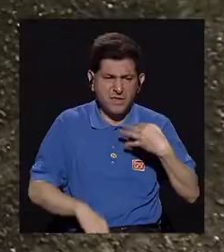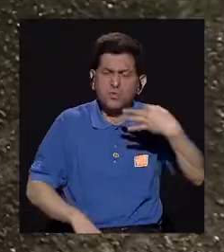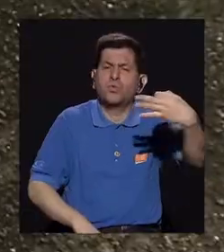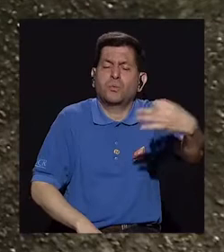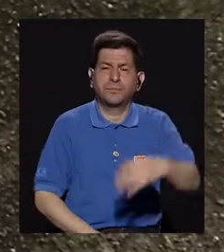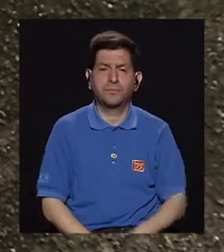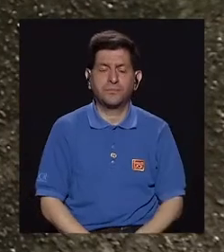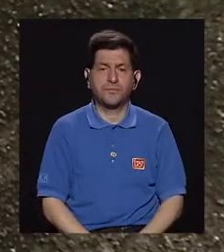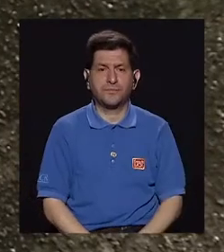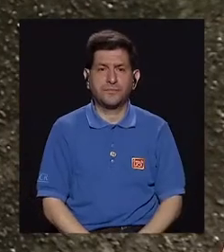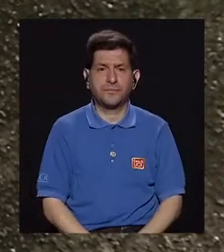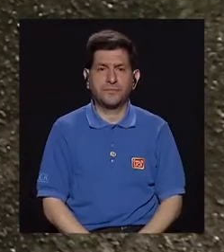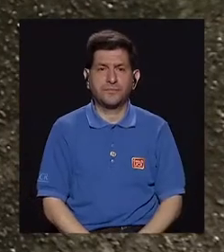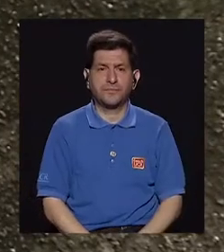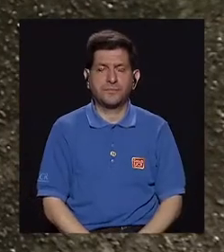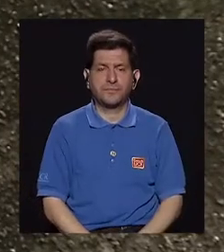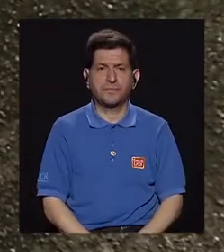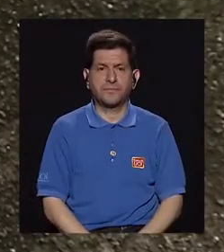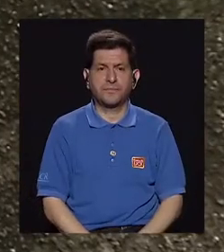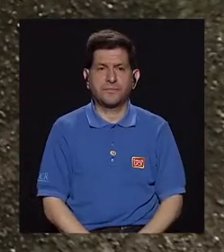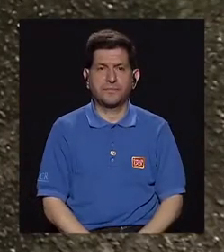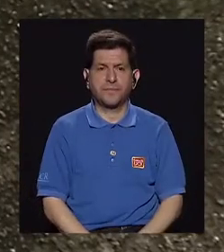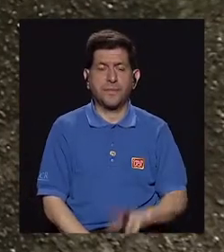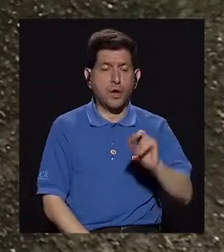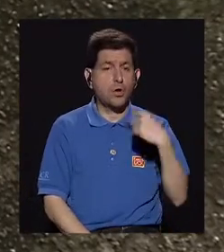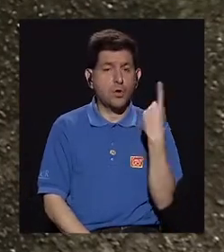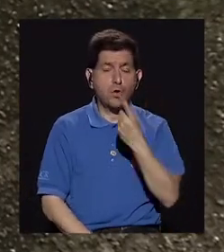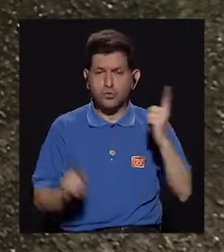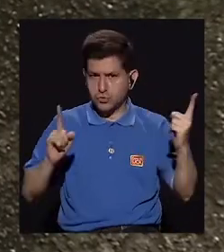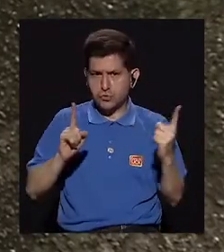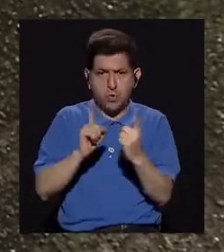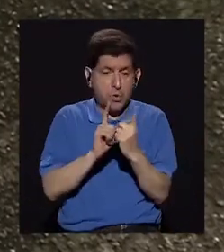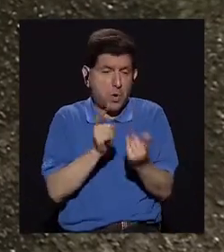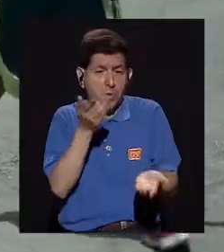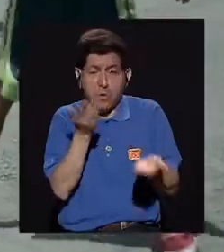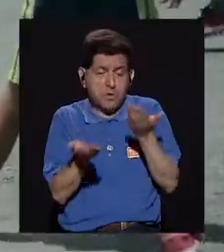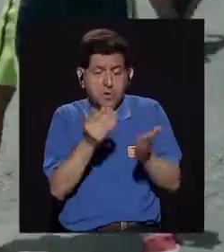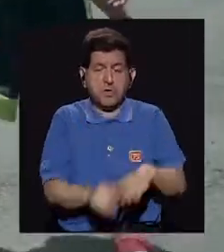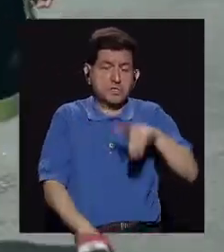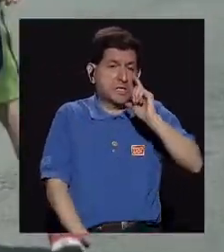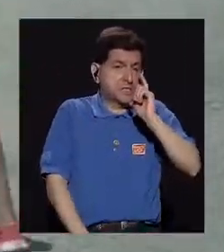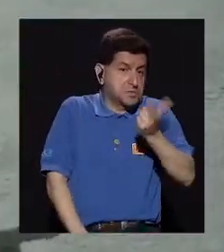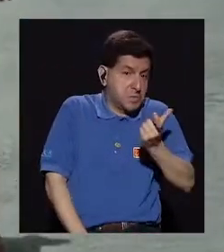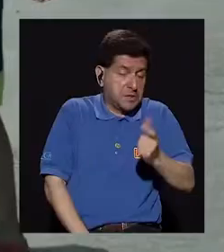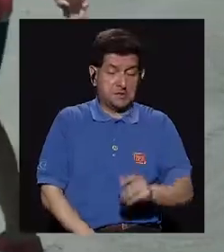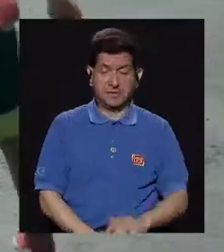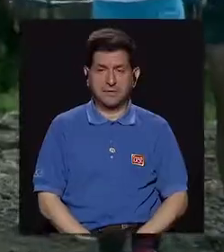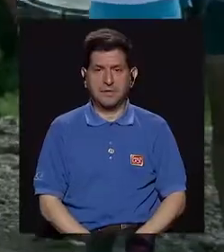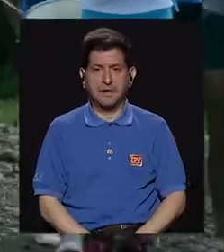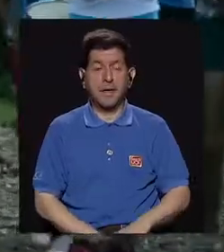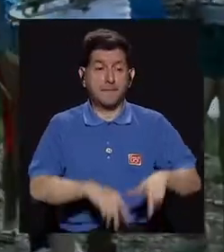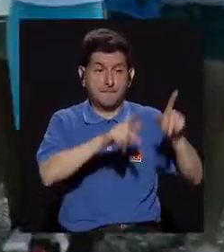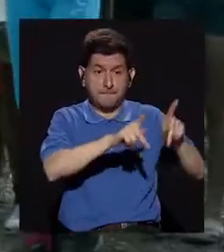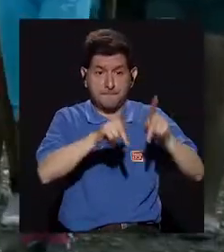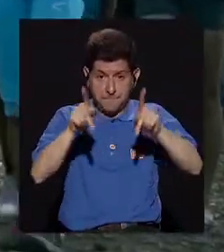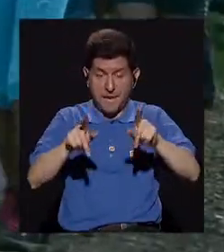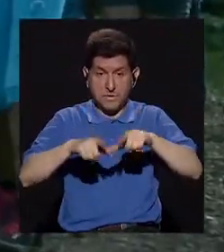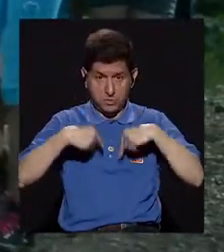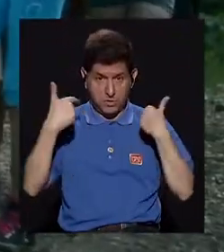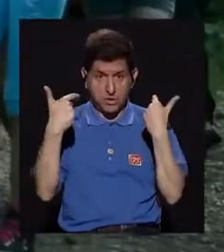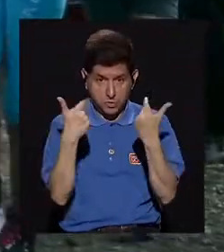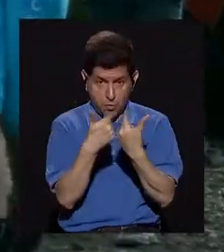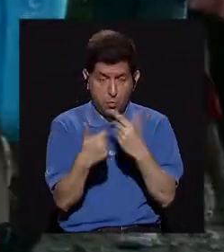cotidianidad? Más allá de ese encuentro casual, ¿verdad? La gente